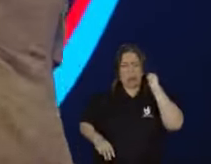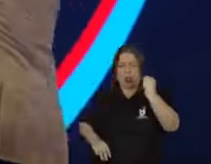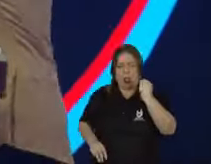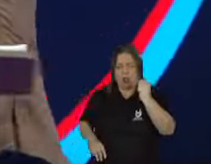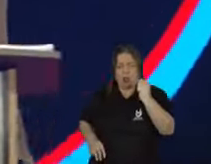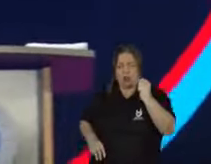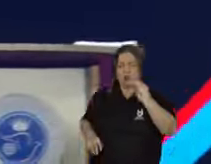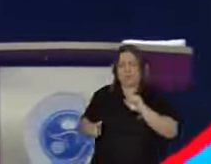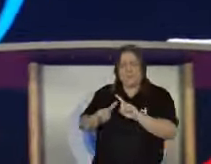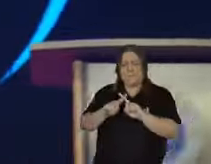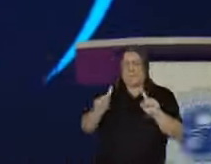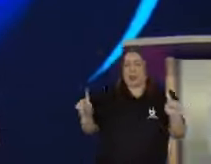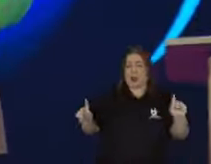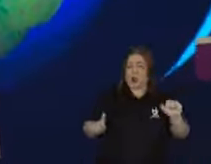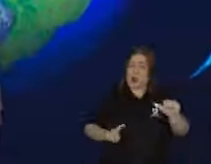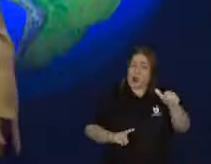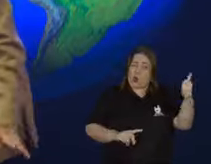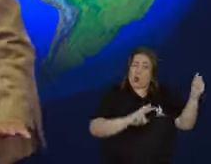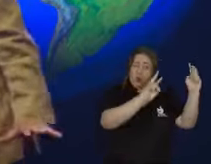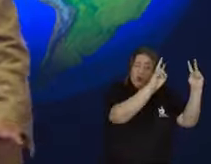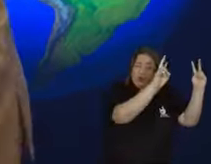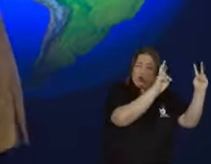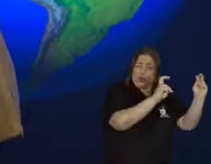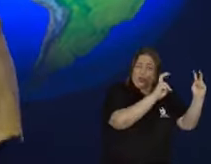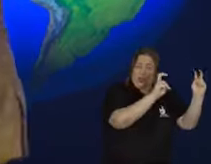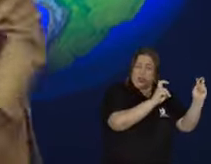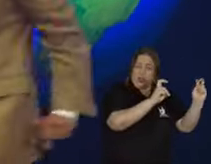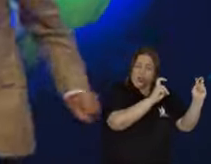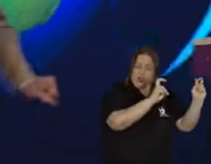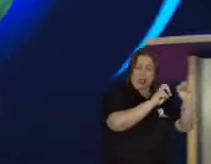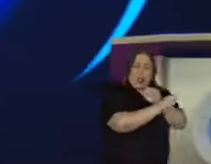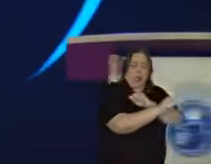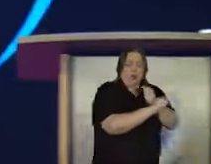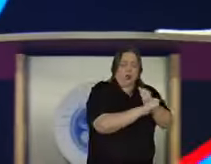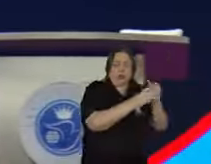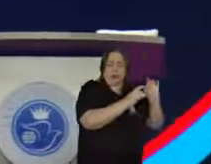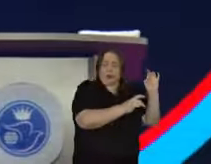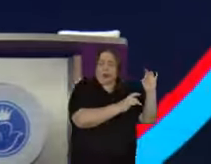espalda. Pero eso es otro tema que otro día vamos a hablar sobre la autoridad espiritual.